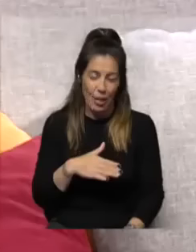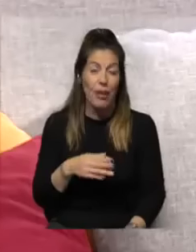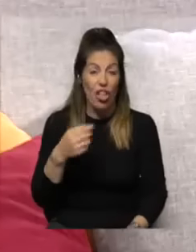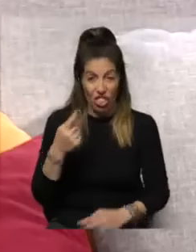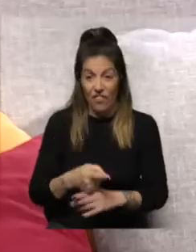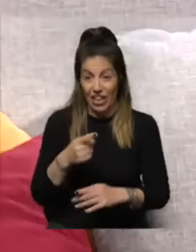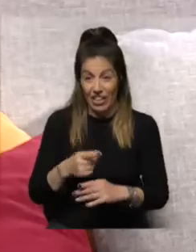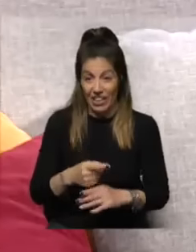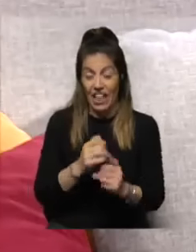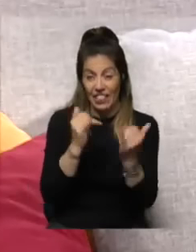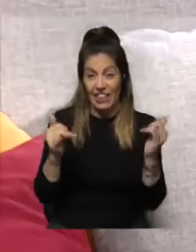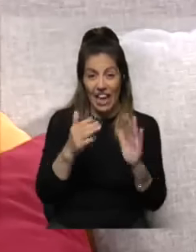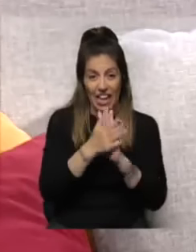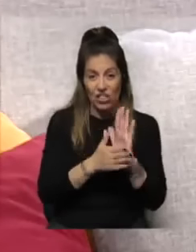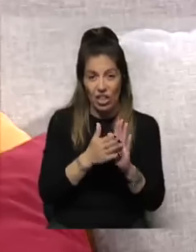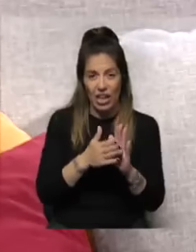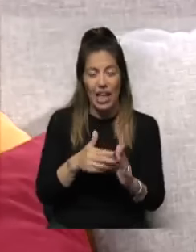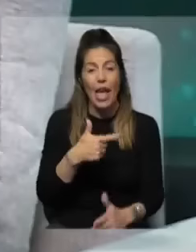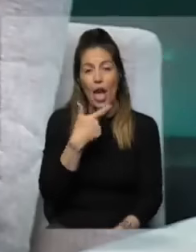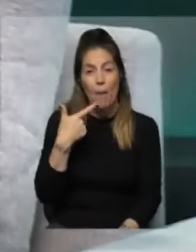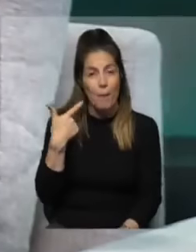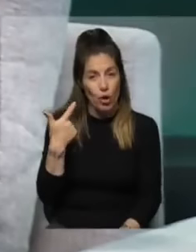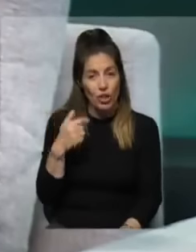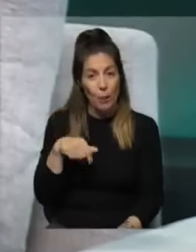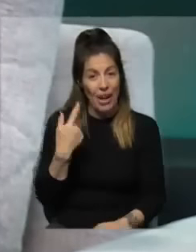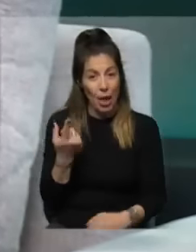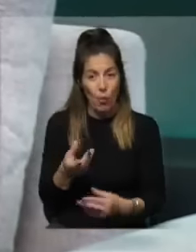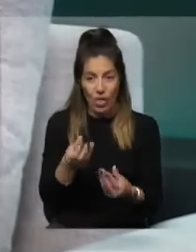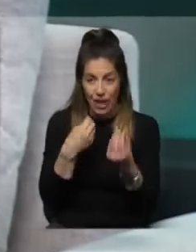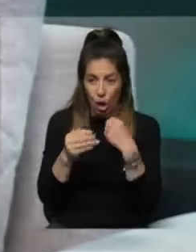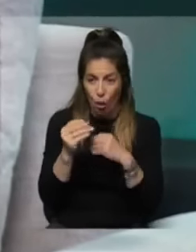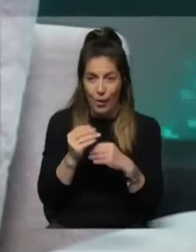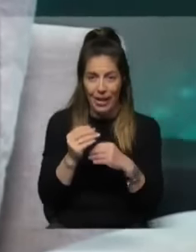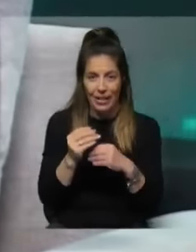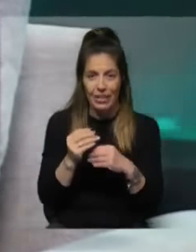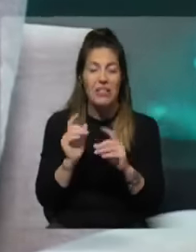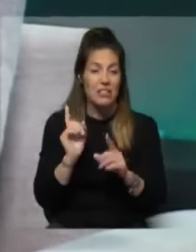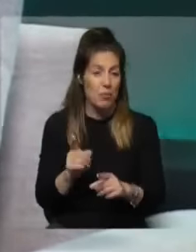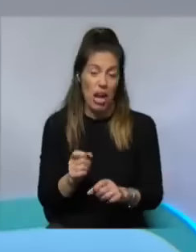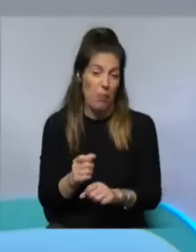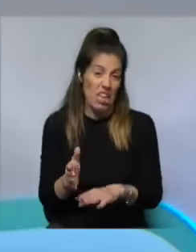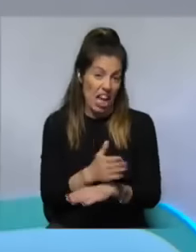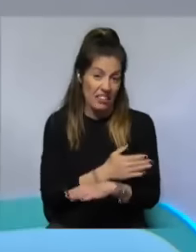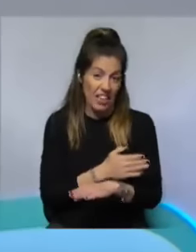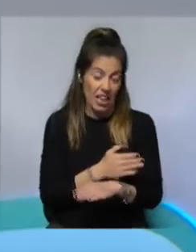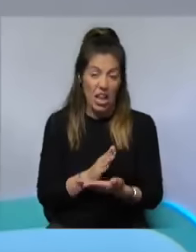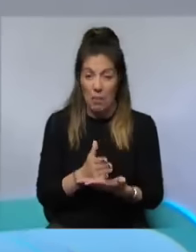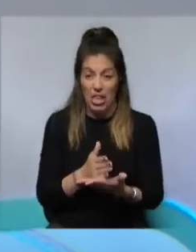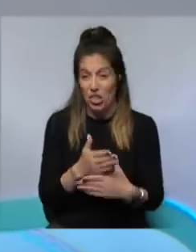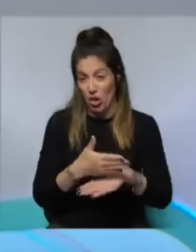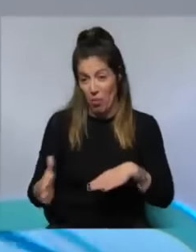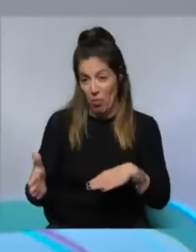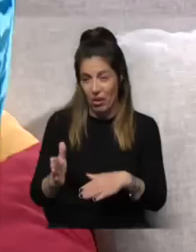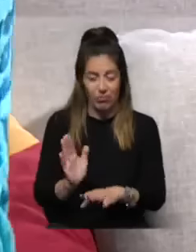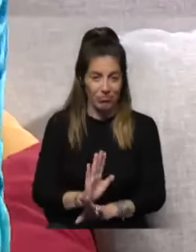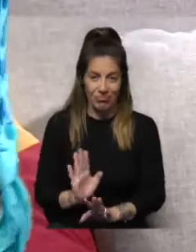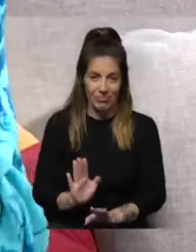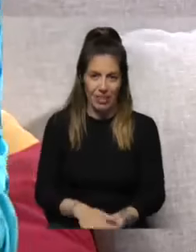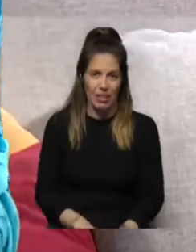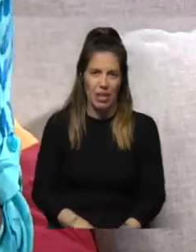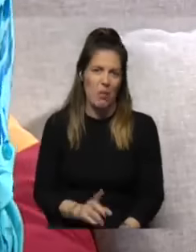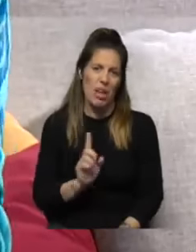nacional. ¿Es postre de dulce de leche? No. Para mí, plato, entrada de postre puede ser. Para mí no. Para mí es